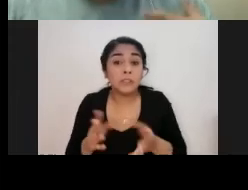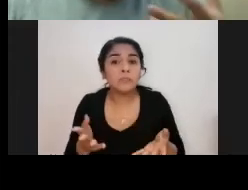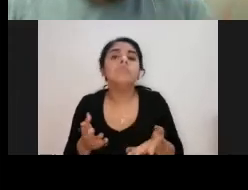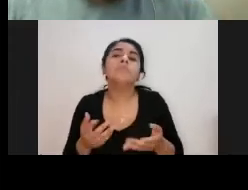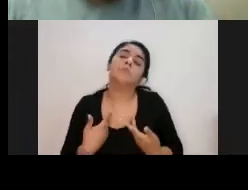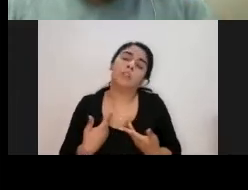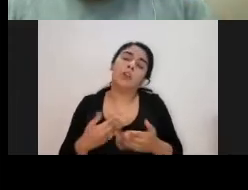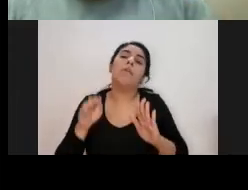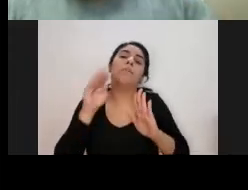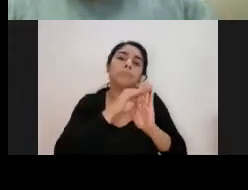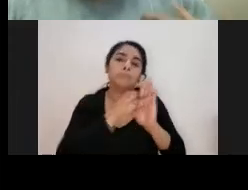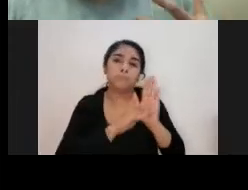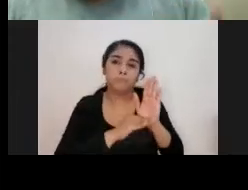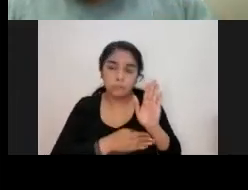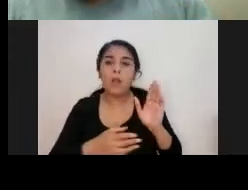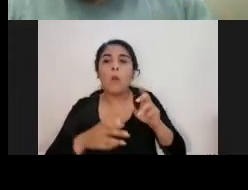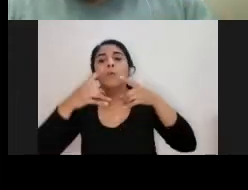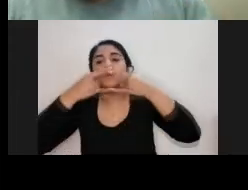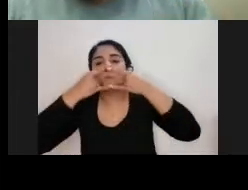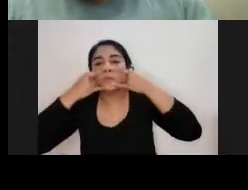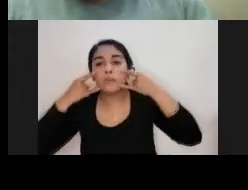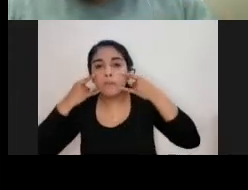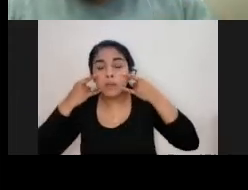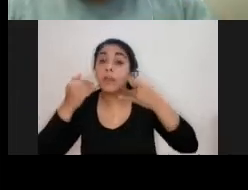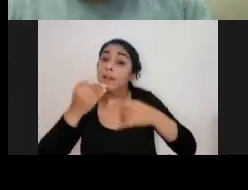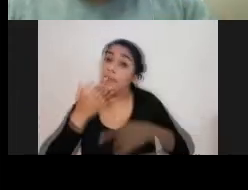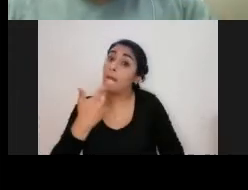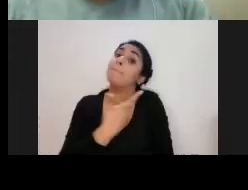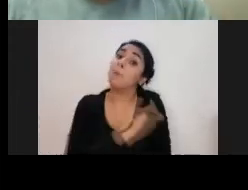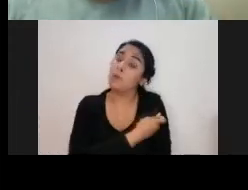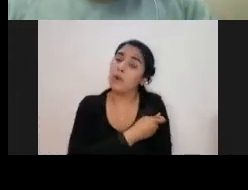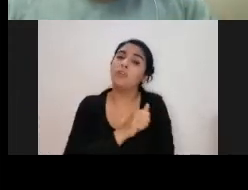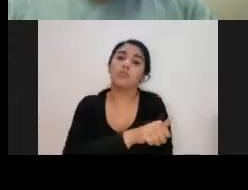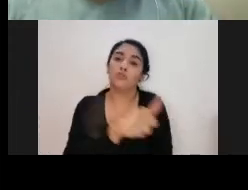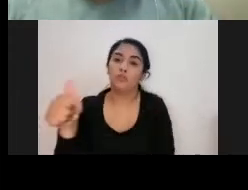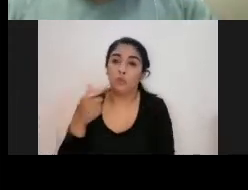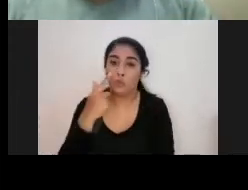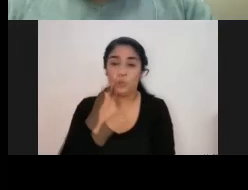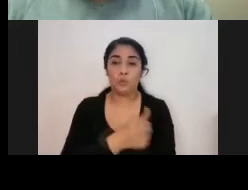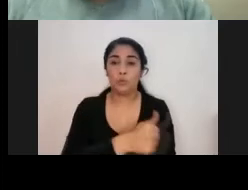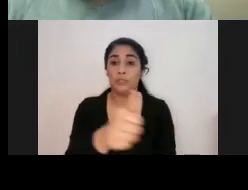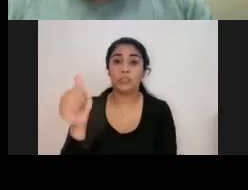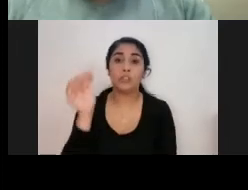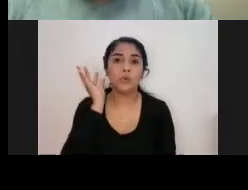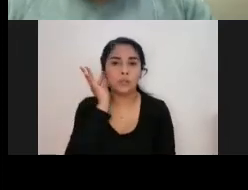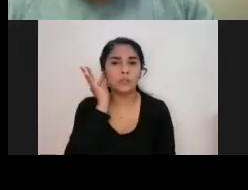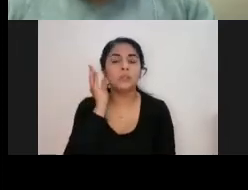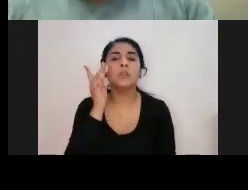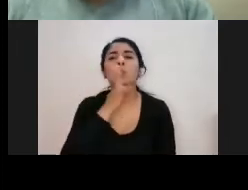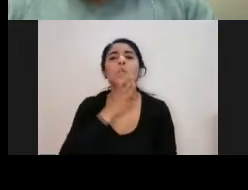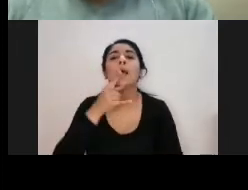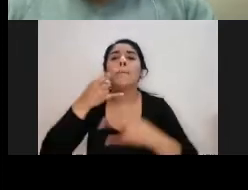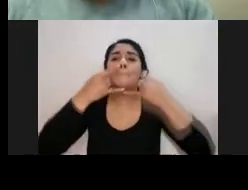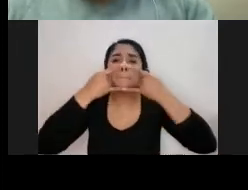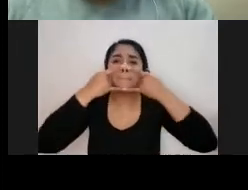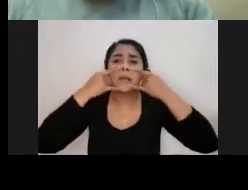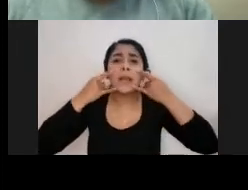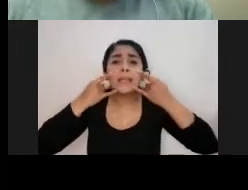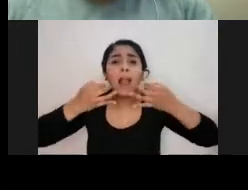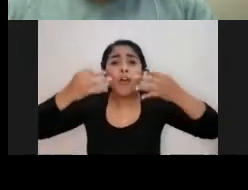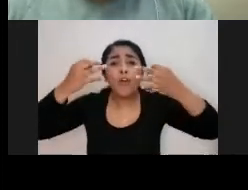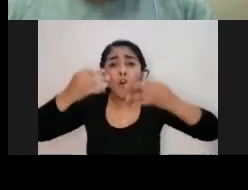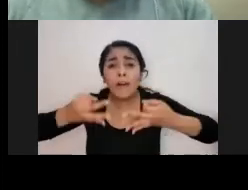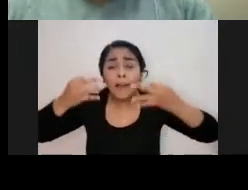de seguir usando mascarilla, de vacunarnos todos y todas, y usar la mascarilla adecuadamente,